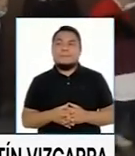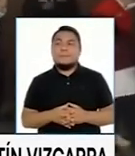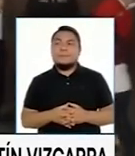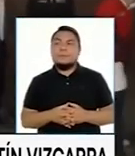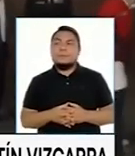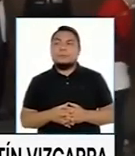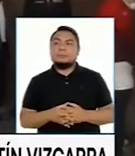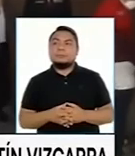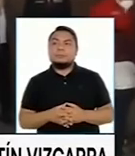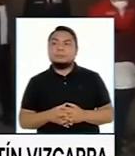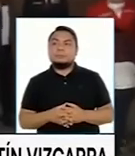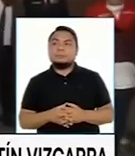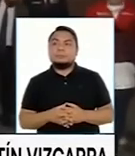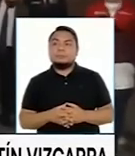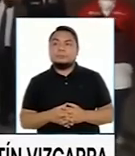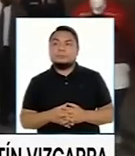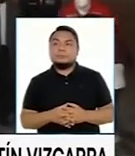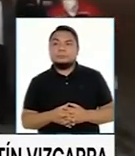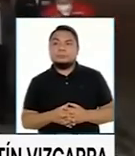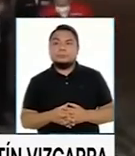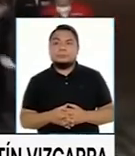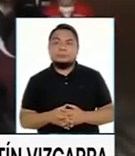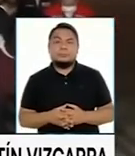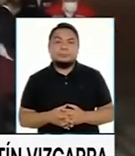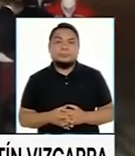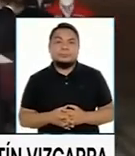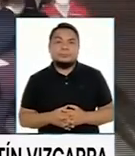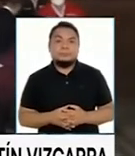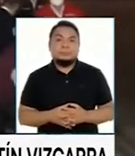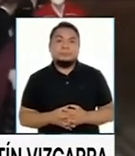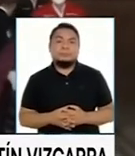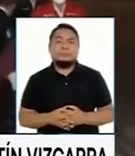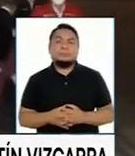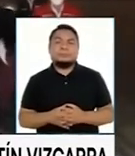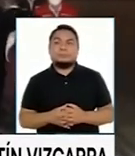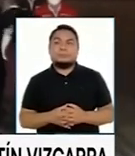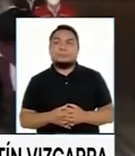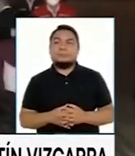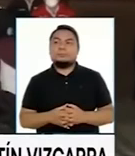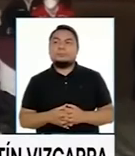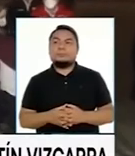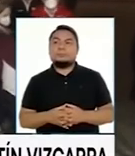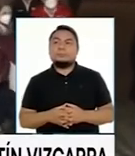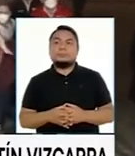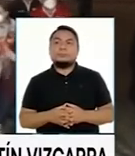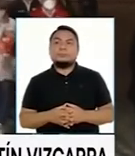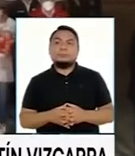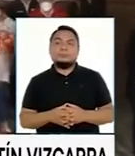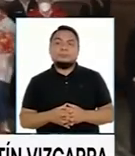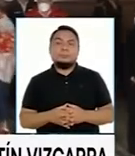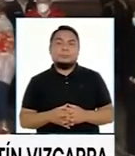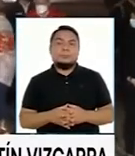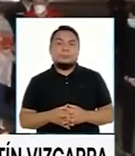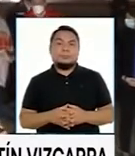hoy se encuentran con algún tipo de proceso abierto dentro del sistema judicial, sea en la fiscalía o ya dentro